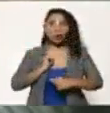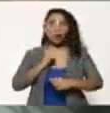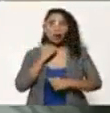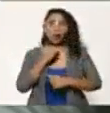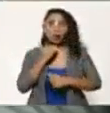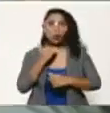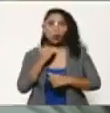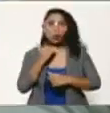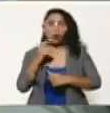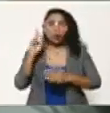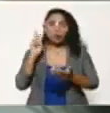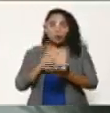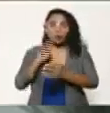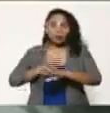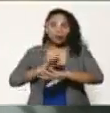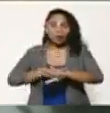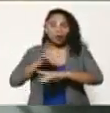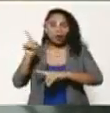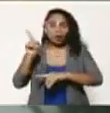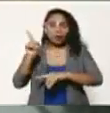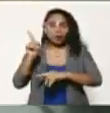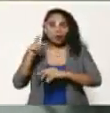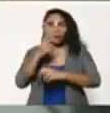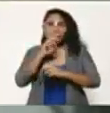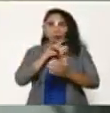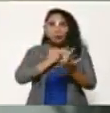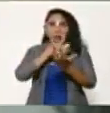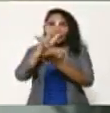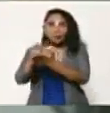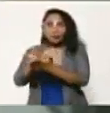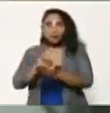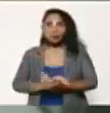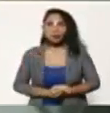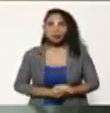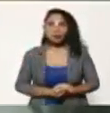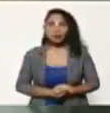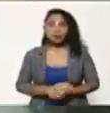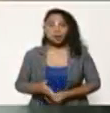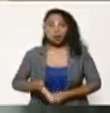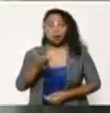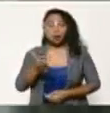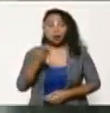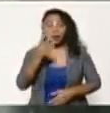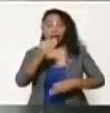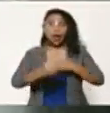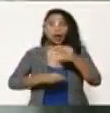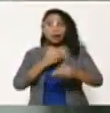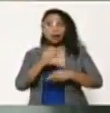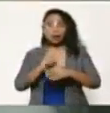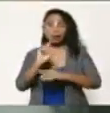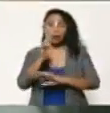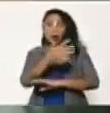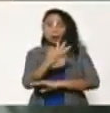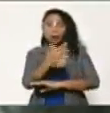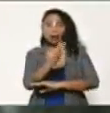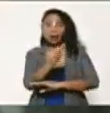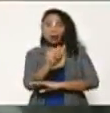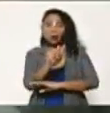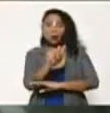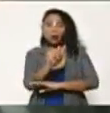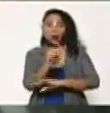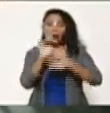que se presentará durante el viaje es importante es destacar que fueron alrededor de